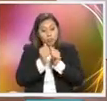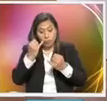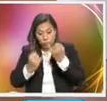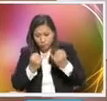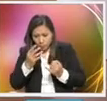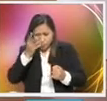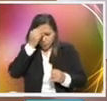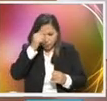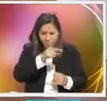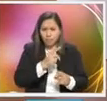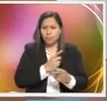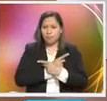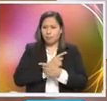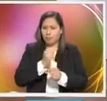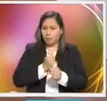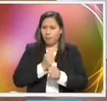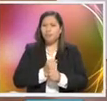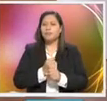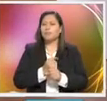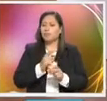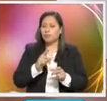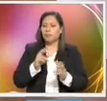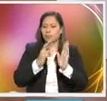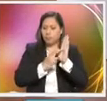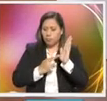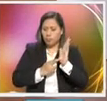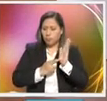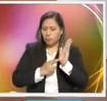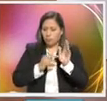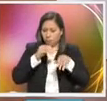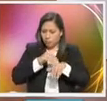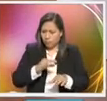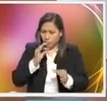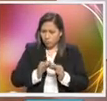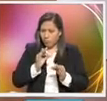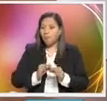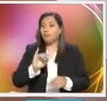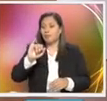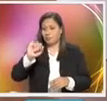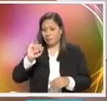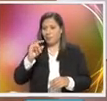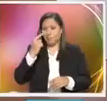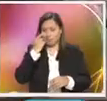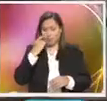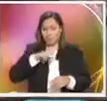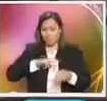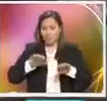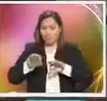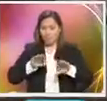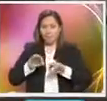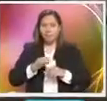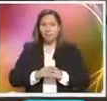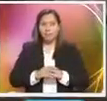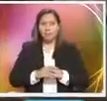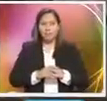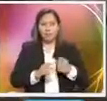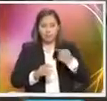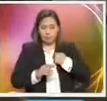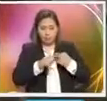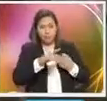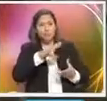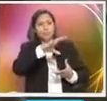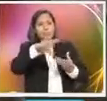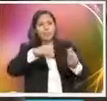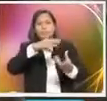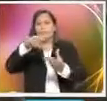a comportarse en sociedad siguiendo las normas y las reglas? ¿Sí? Así es, mi trabajo es convivir con